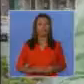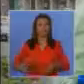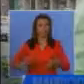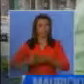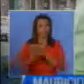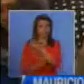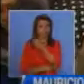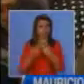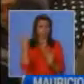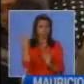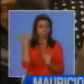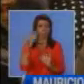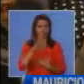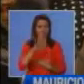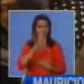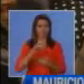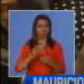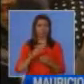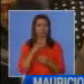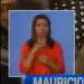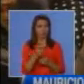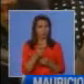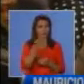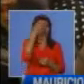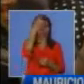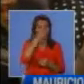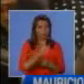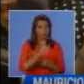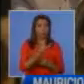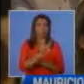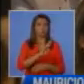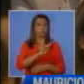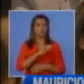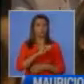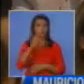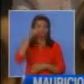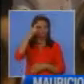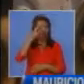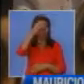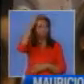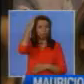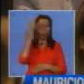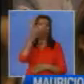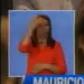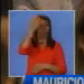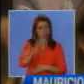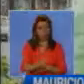País, esta decisión de la consultoría dependerá exclusivamente del alcalde Mauricio Rodas. Una